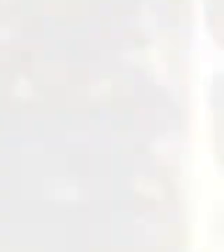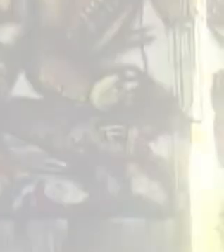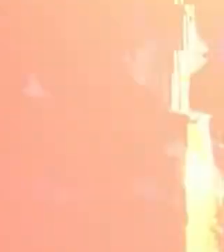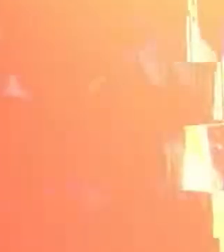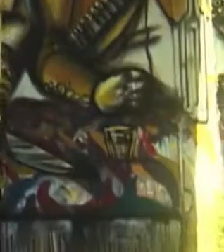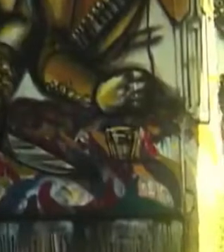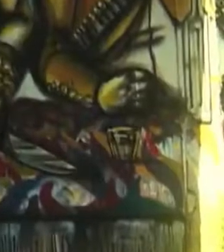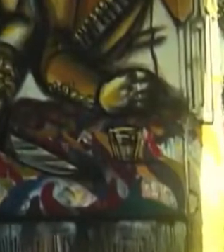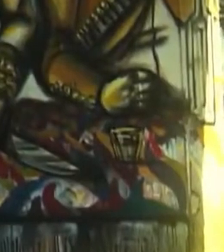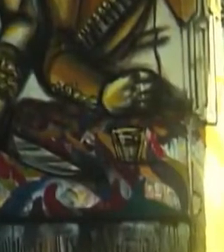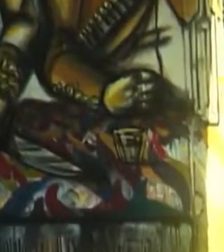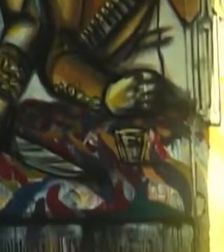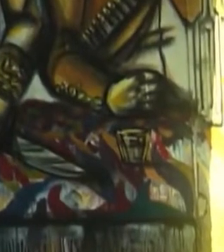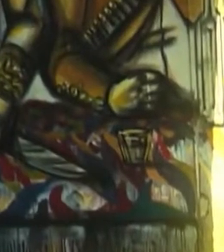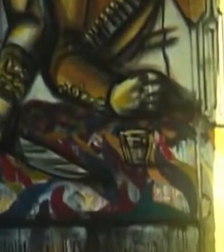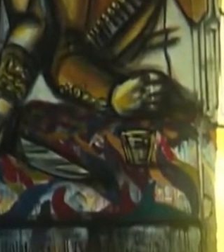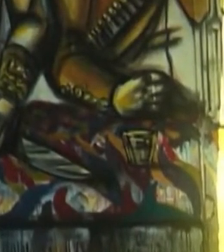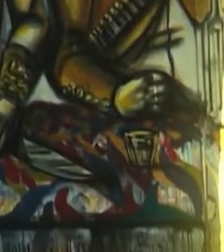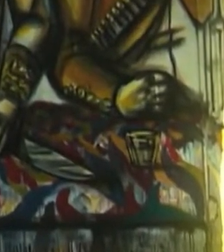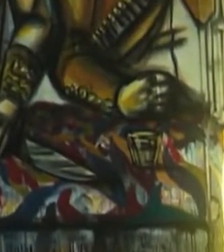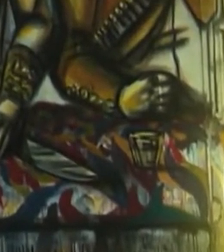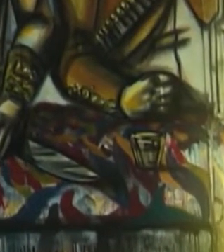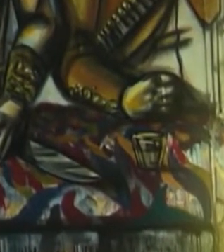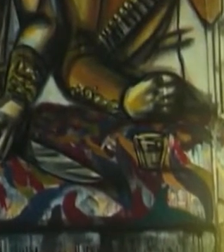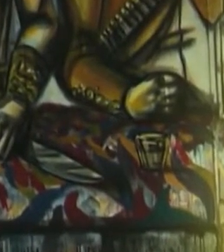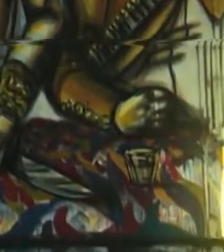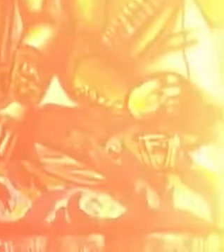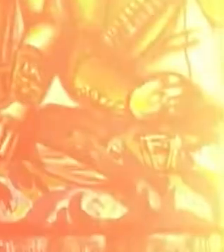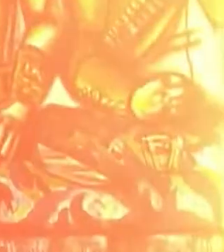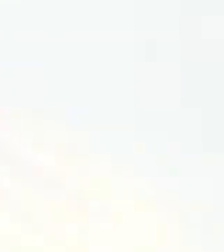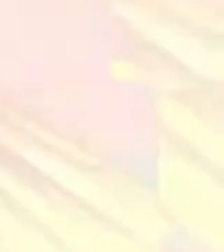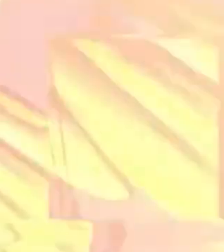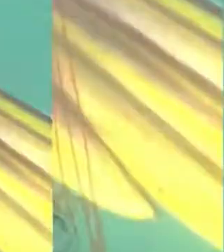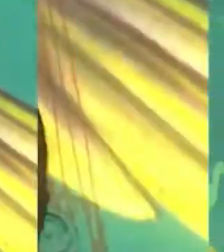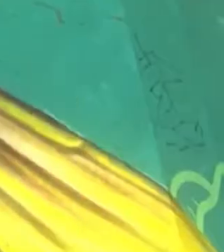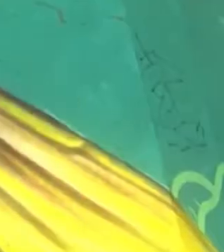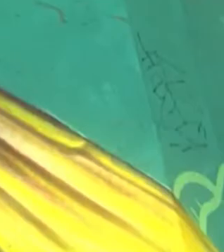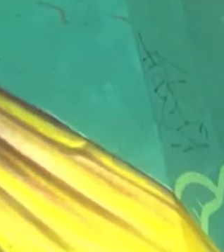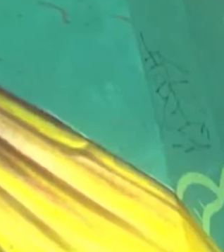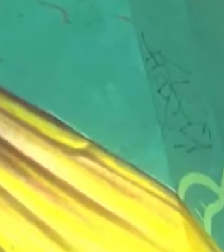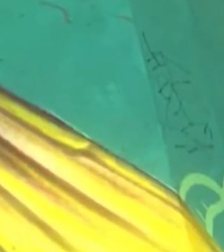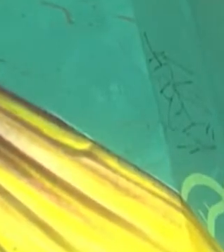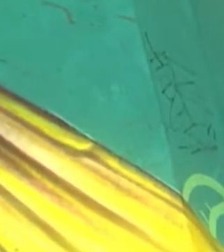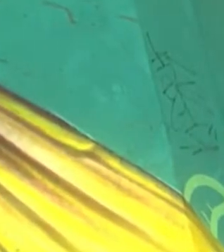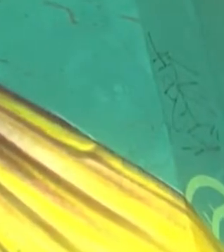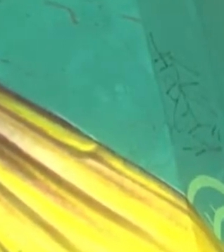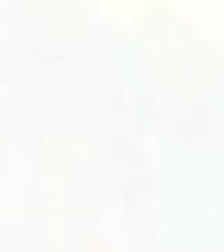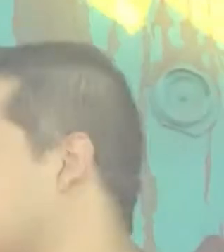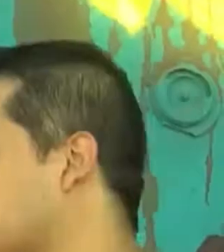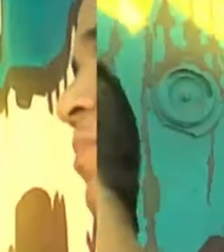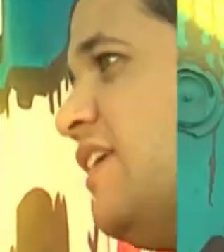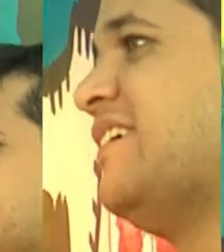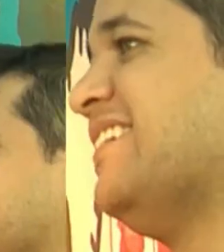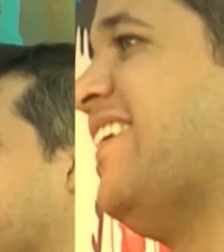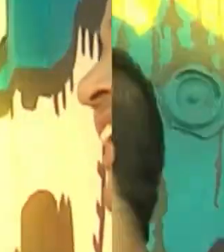Tus ojos me están llenando solo con verlo. Y somos dos, somos dos, somos dos. Y somos dos, somos